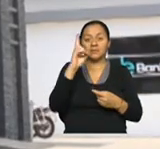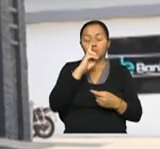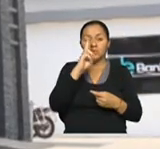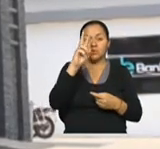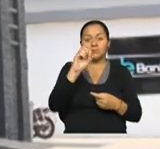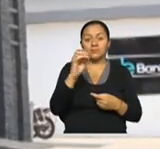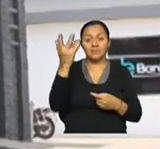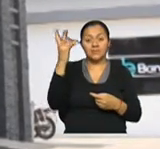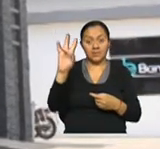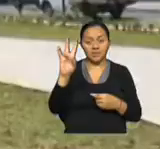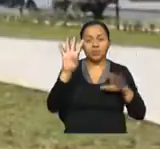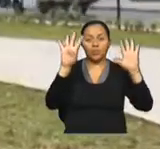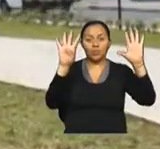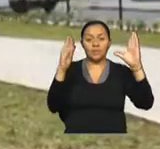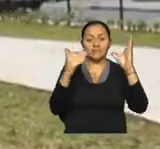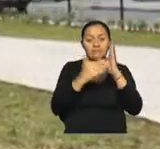2017,